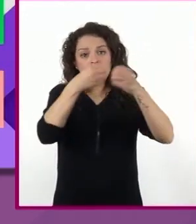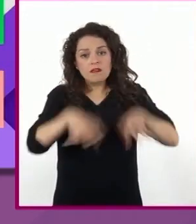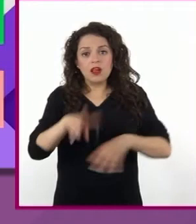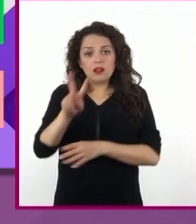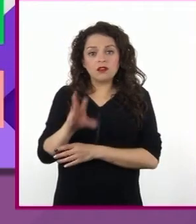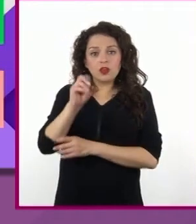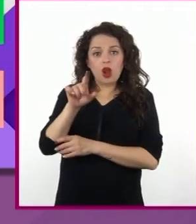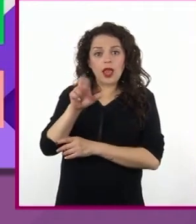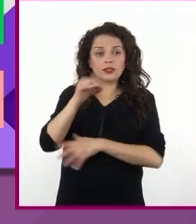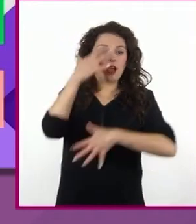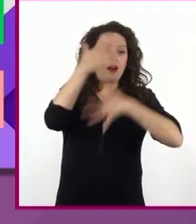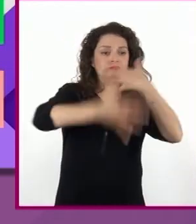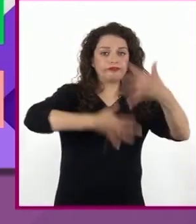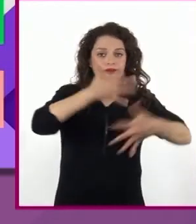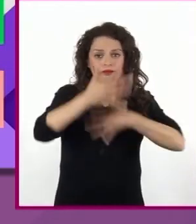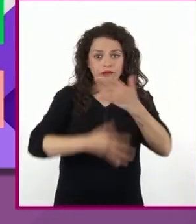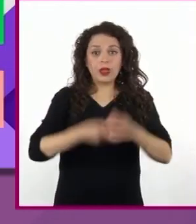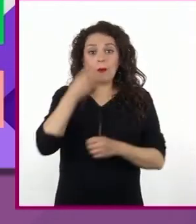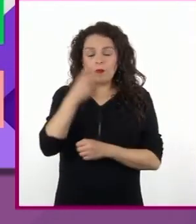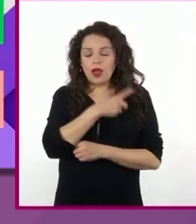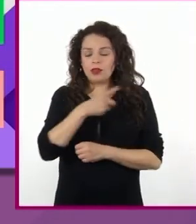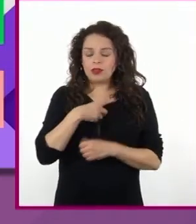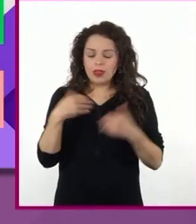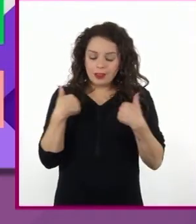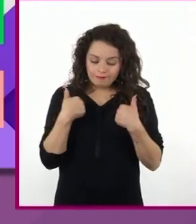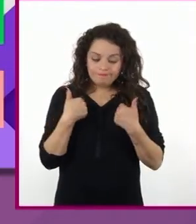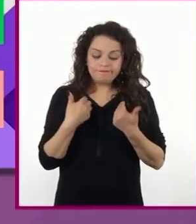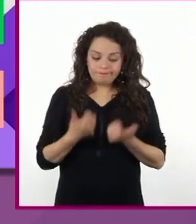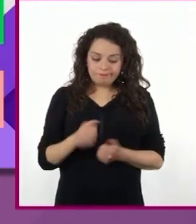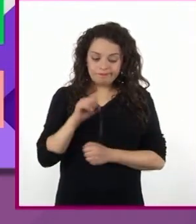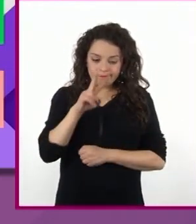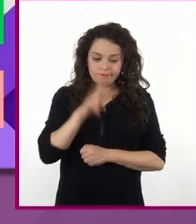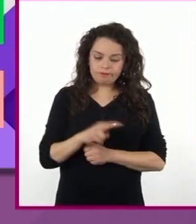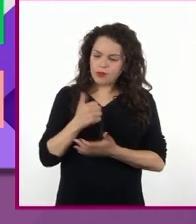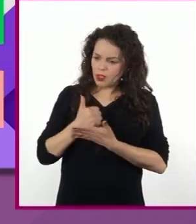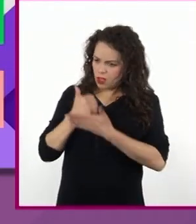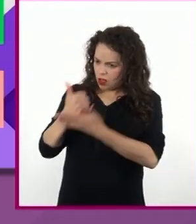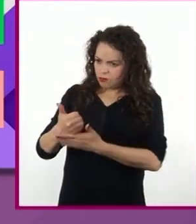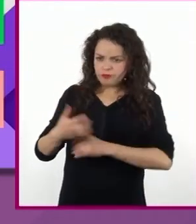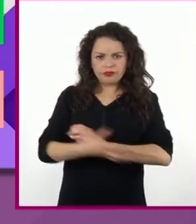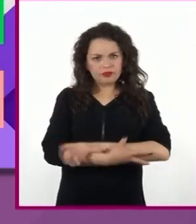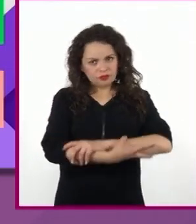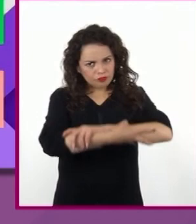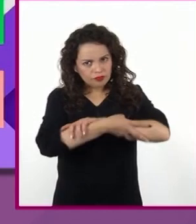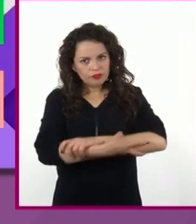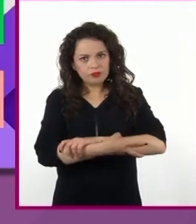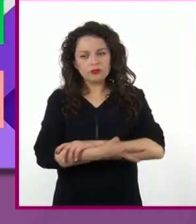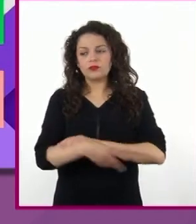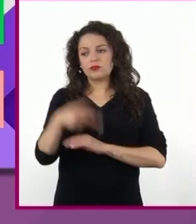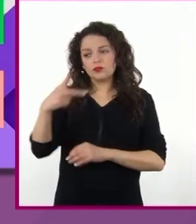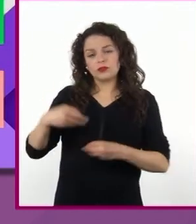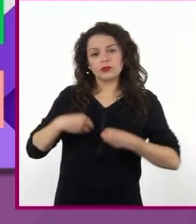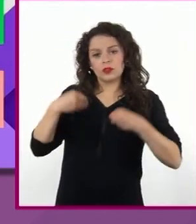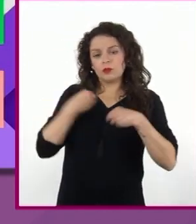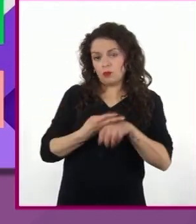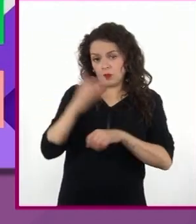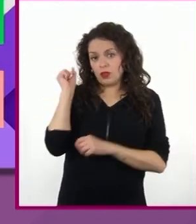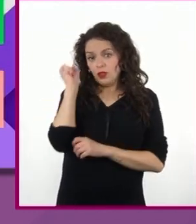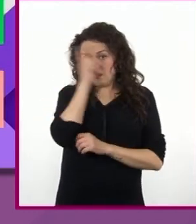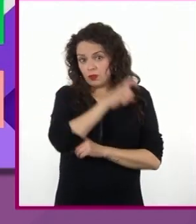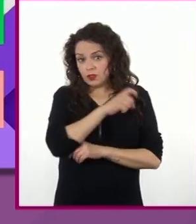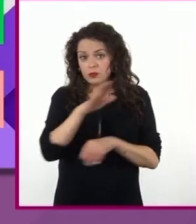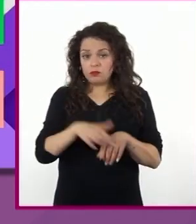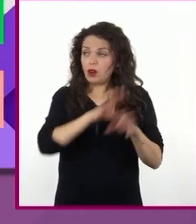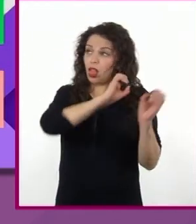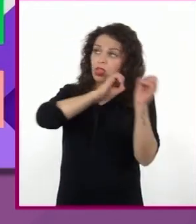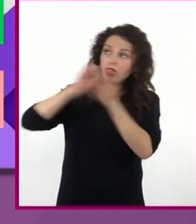es necesario solidarizarte y ser empático y empática con la situación que viven, de haber dejado